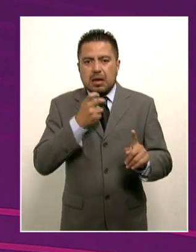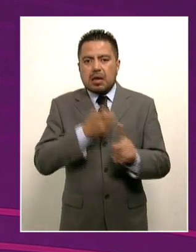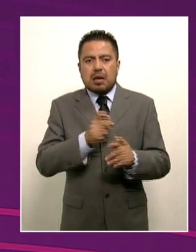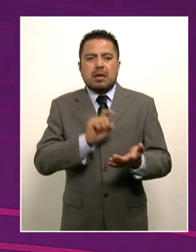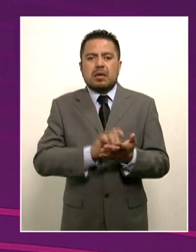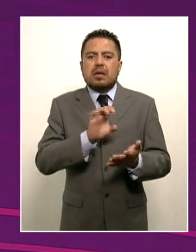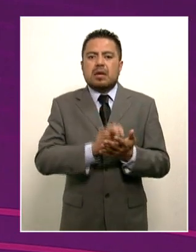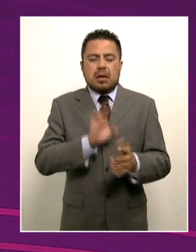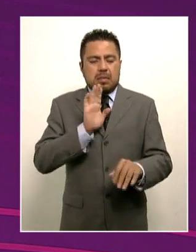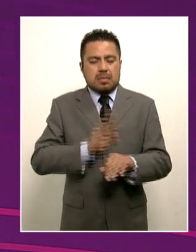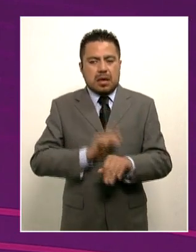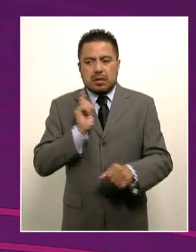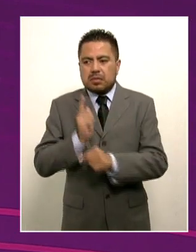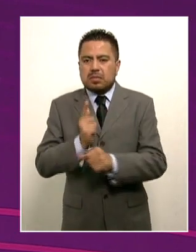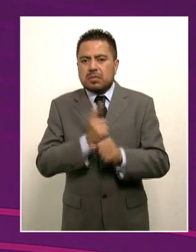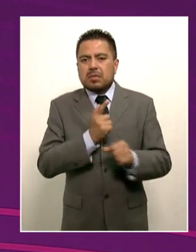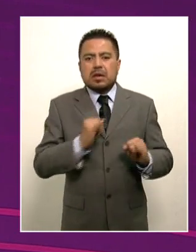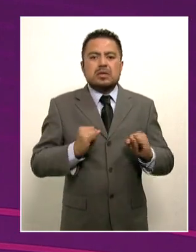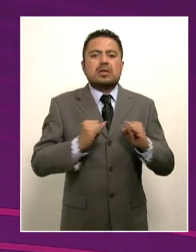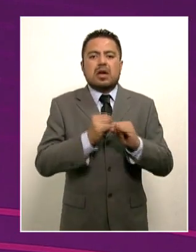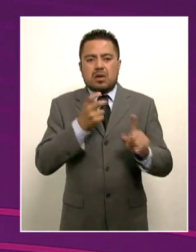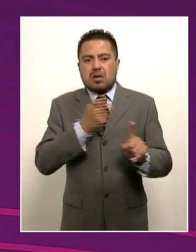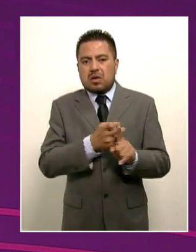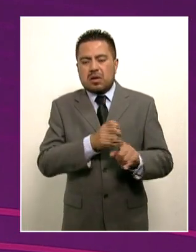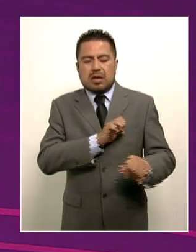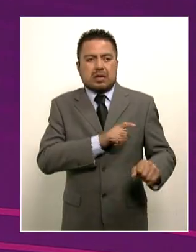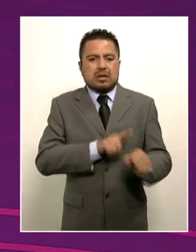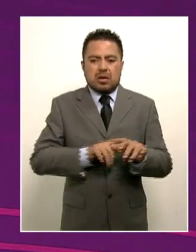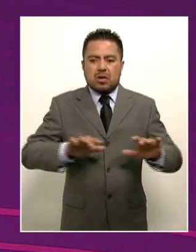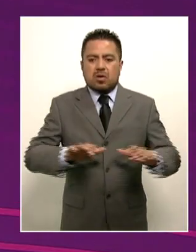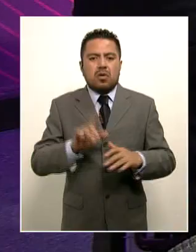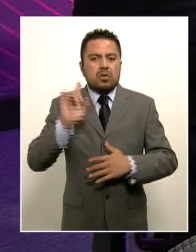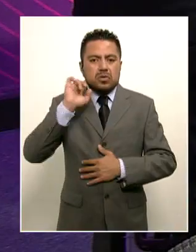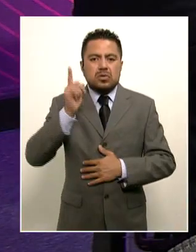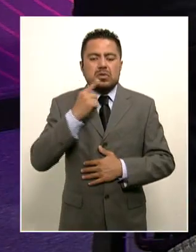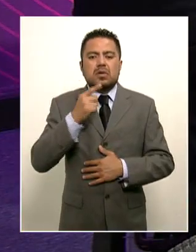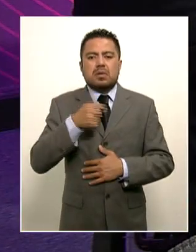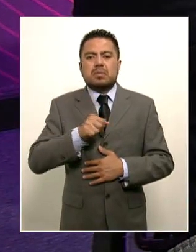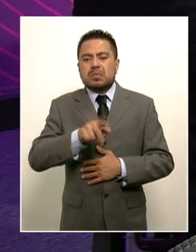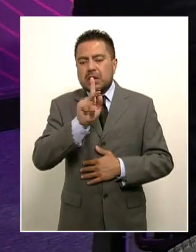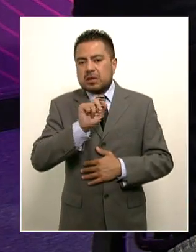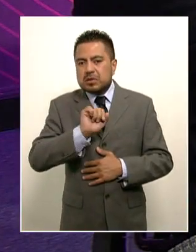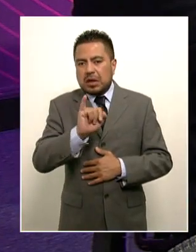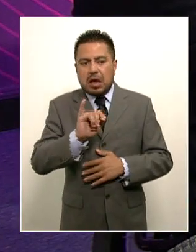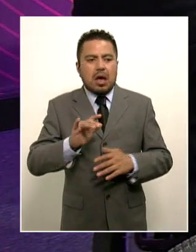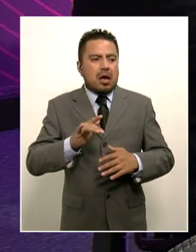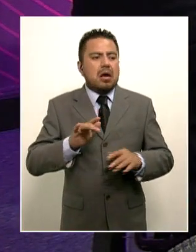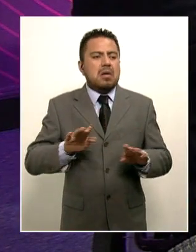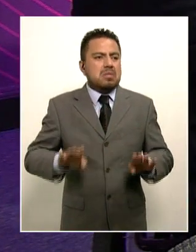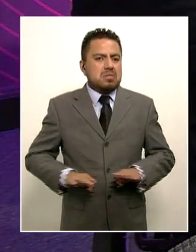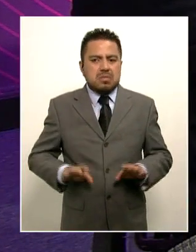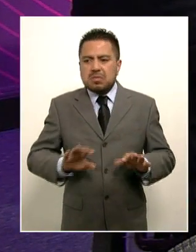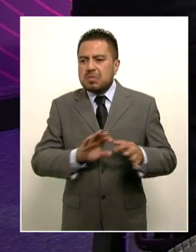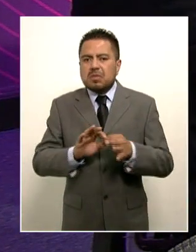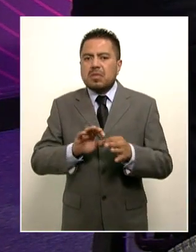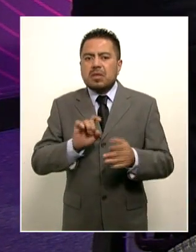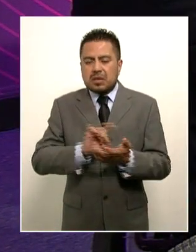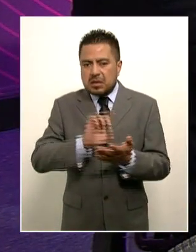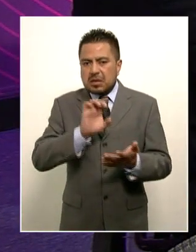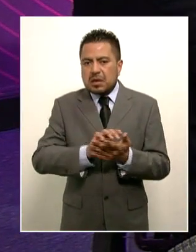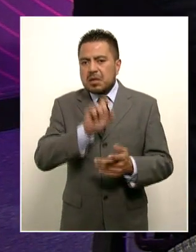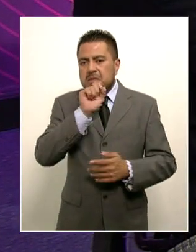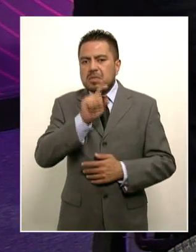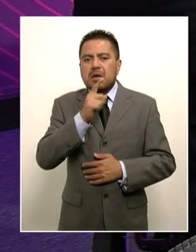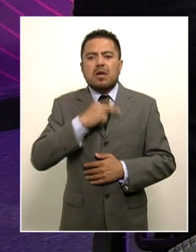discapacidad, y más lo veo, ejemplo, acá en el instituto, específicamente con la comunidad sorda, pero sí es un común denominador, es que la discapacidad, por la